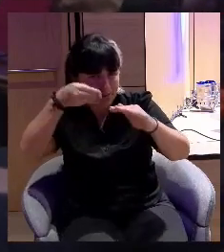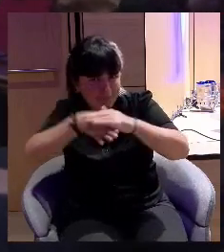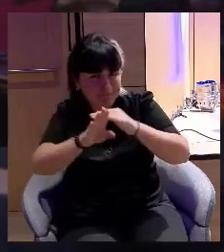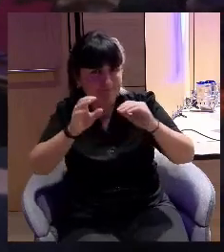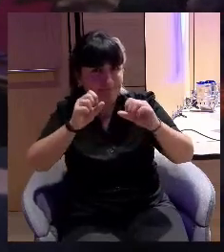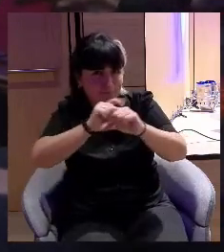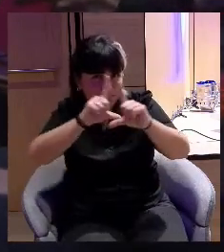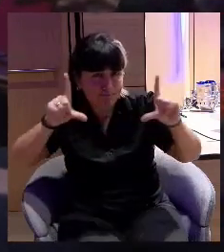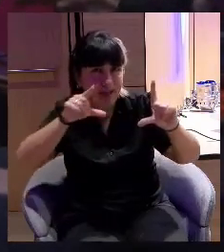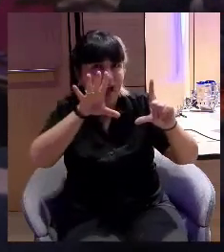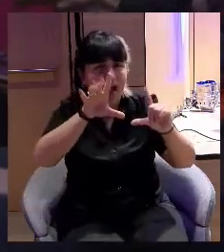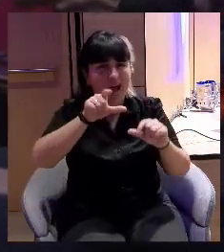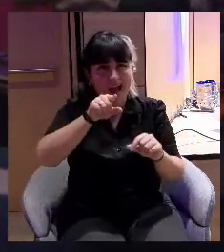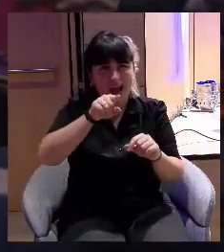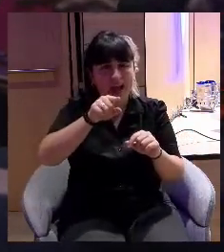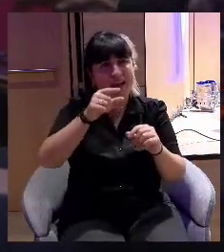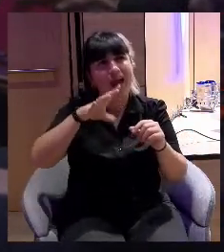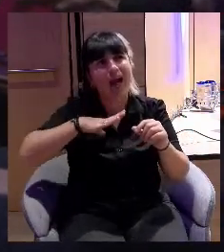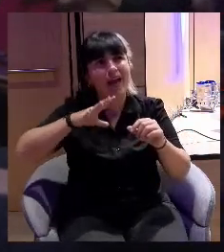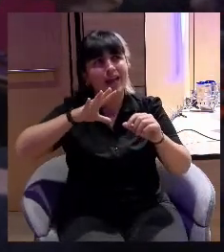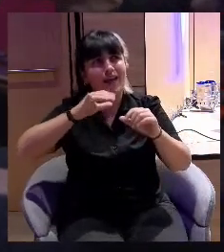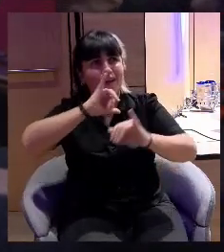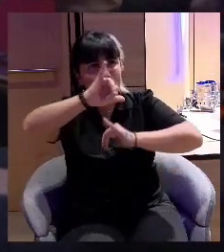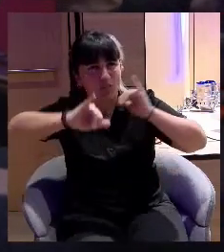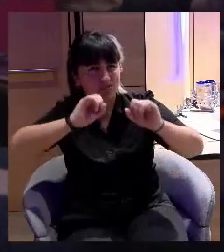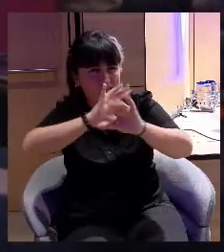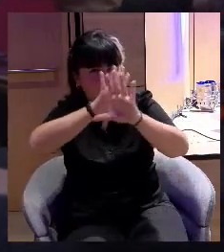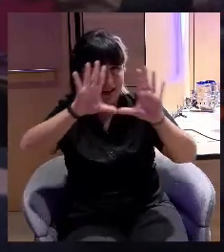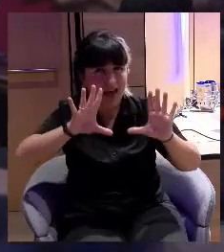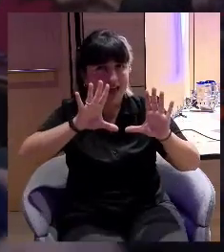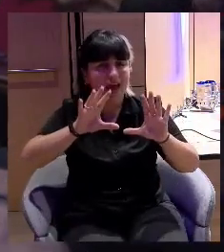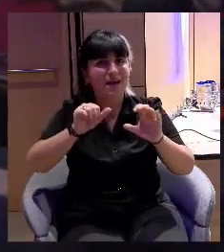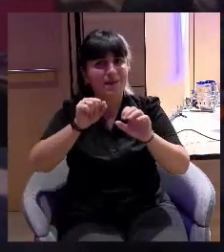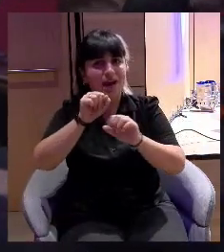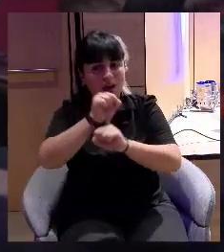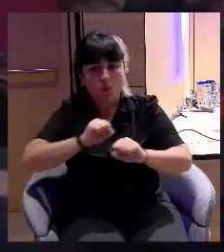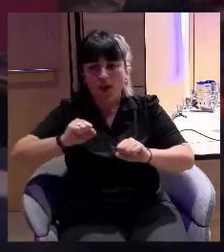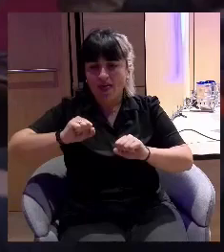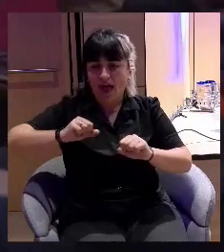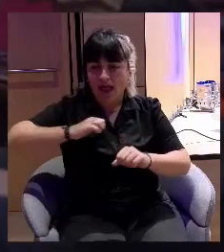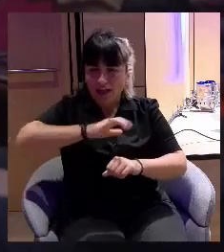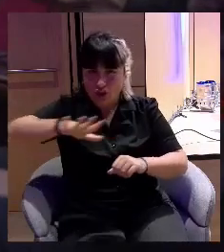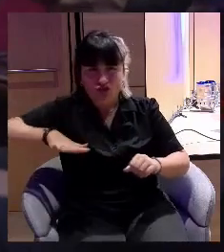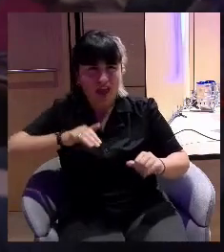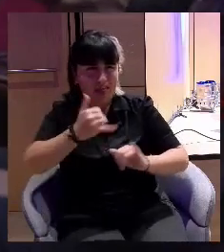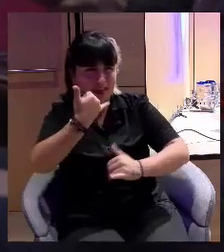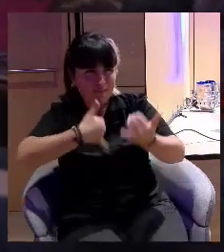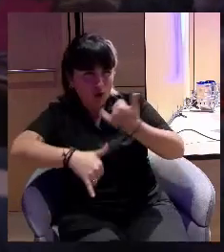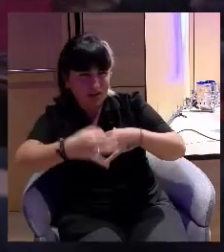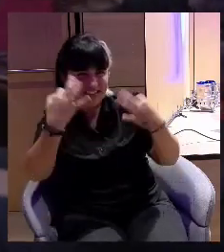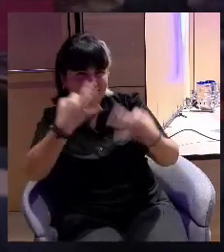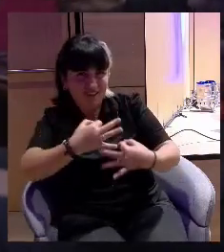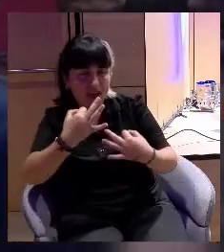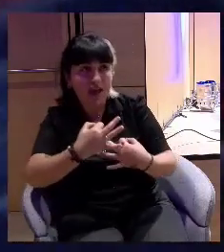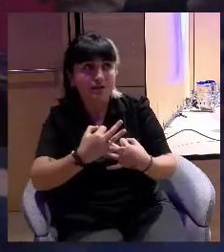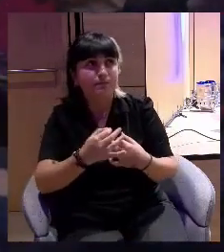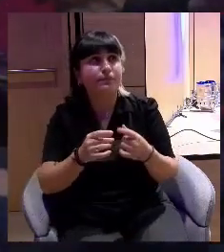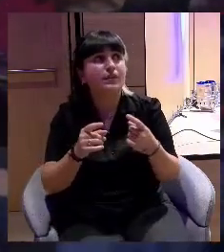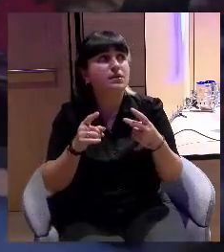se ha podido dar una respuesta también, ¿no? Si ha sido un camino de dos vías. Y por otro lado,